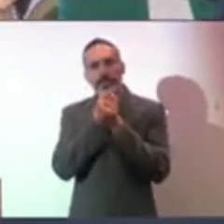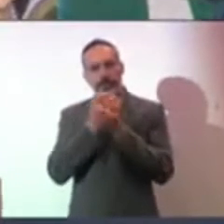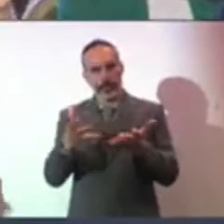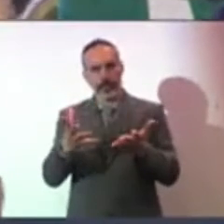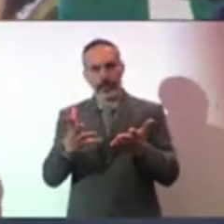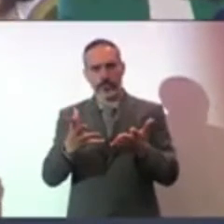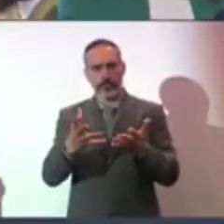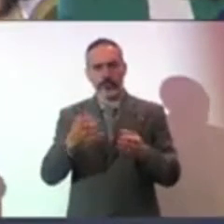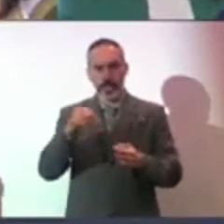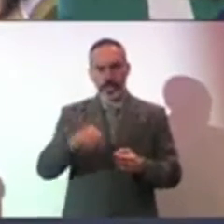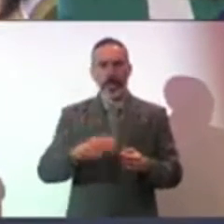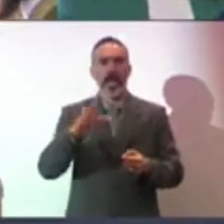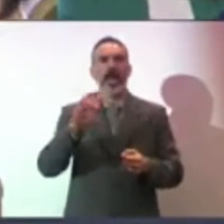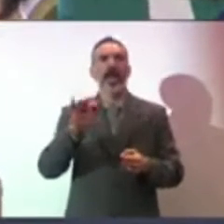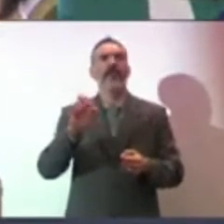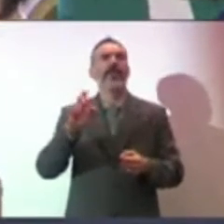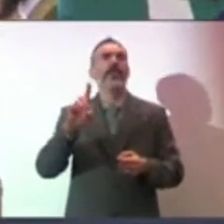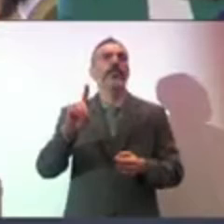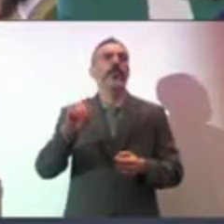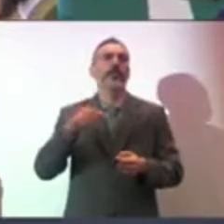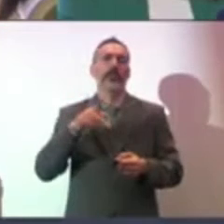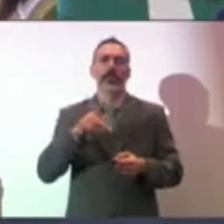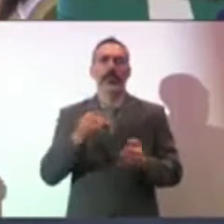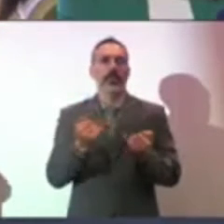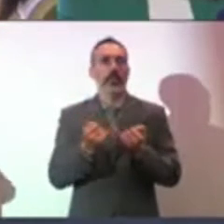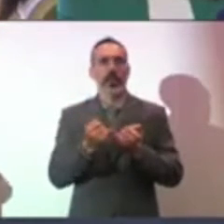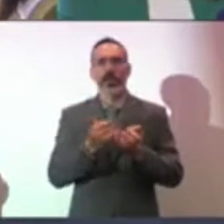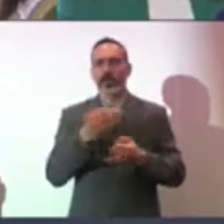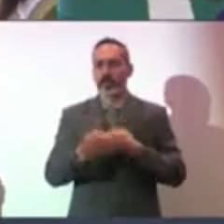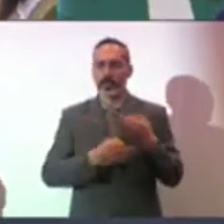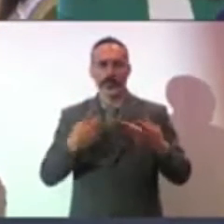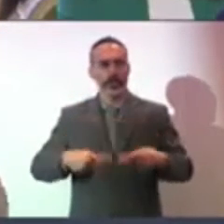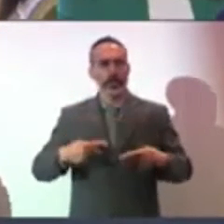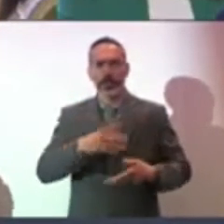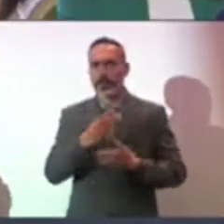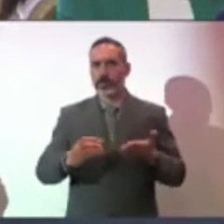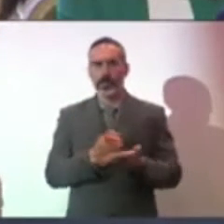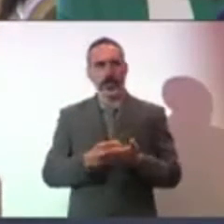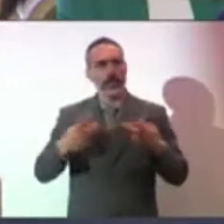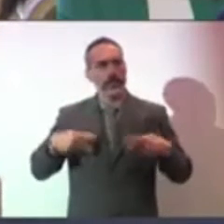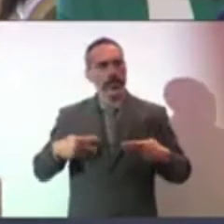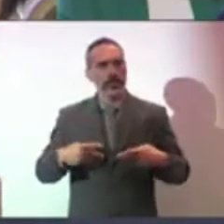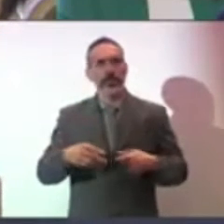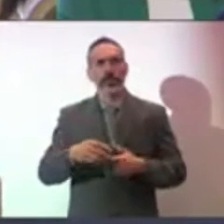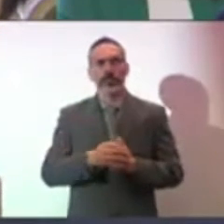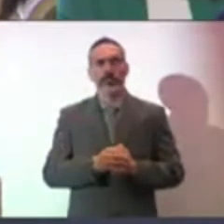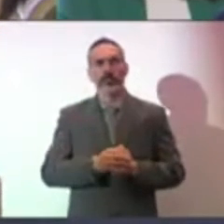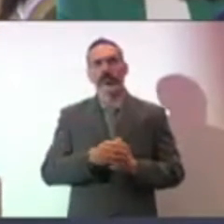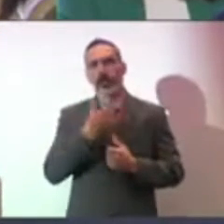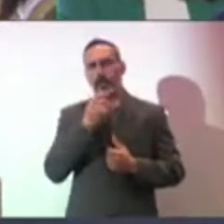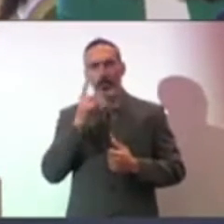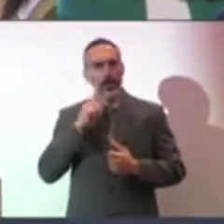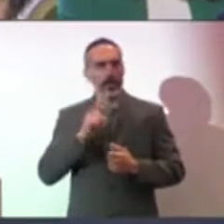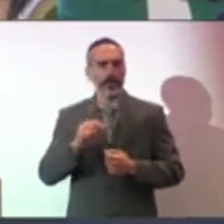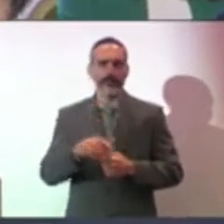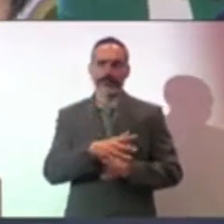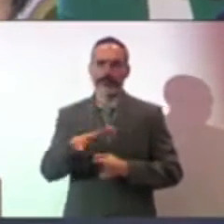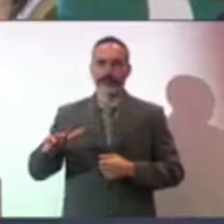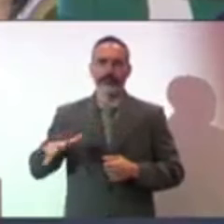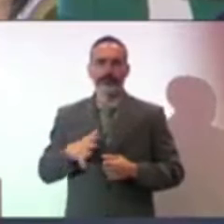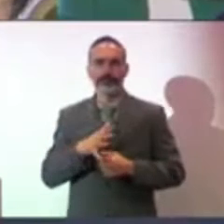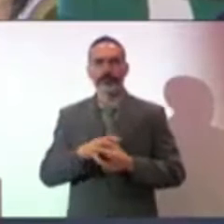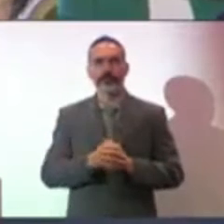este cabildo, sino también de las poblanas y poblanos a los que representamos.